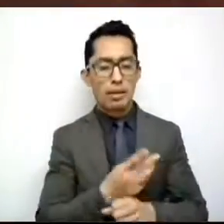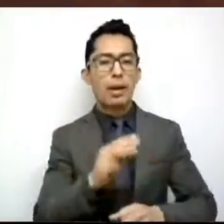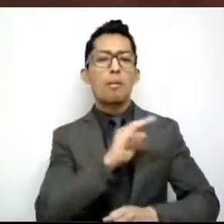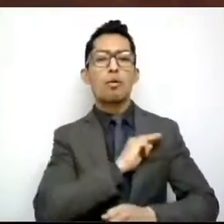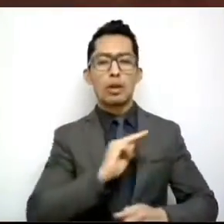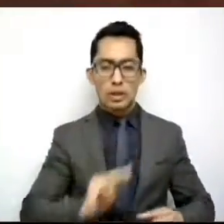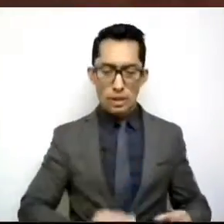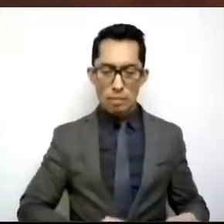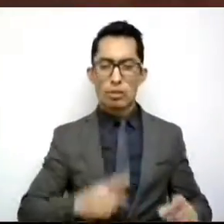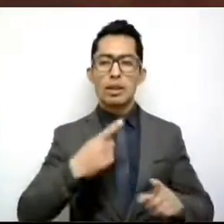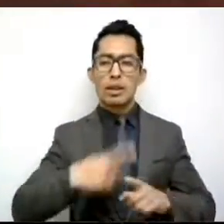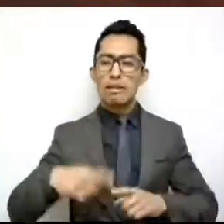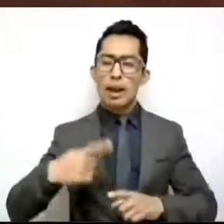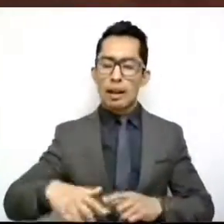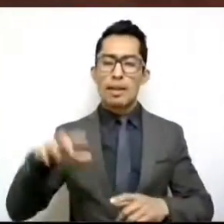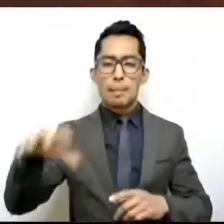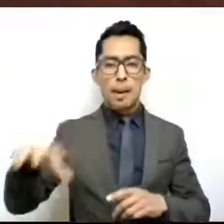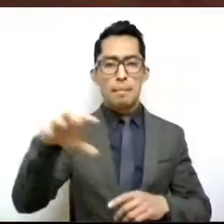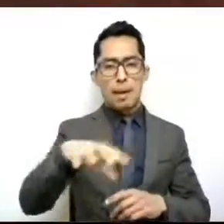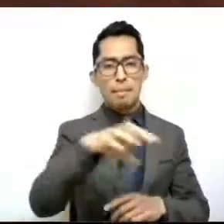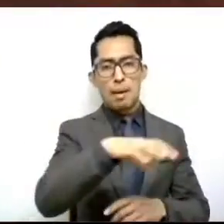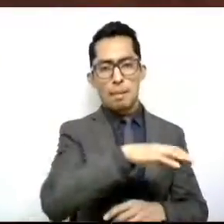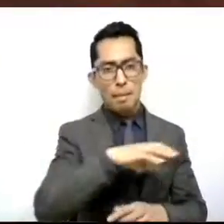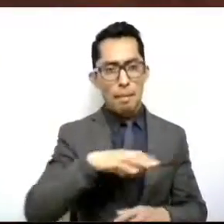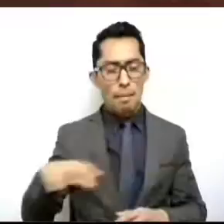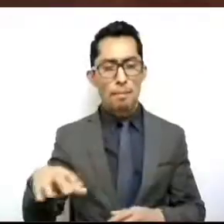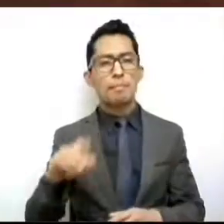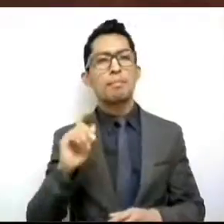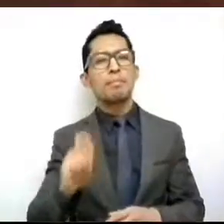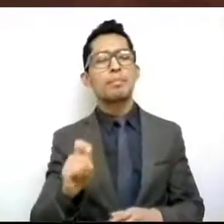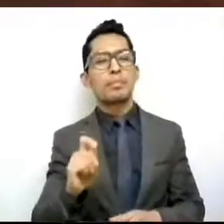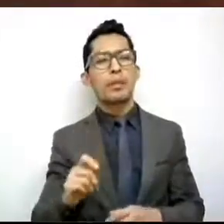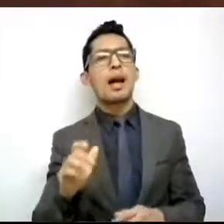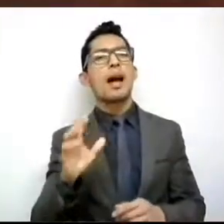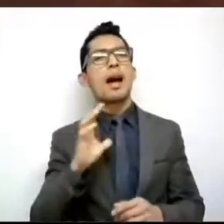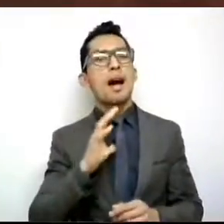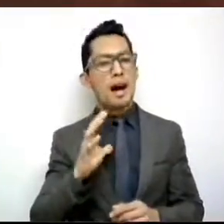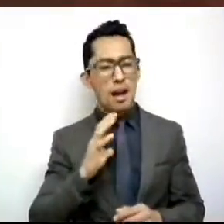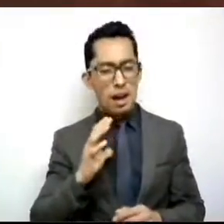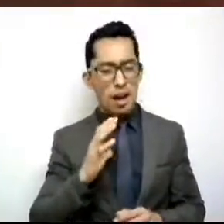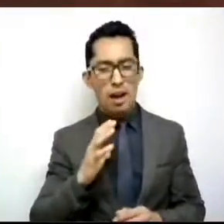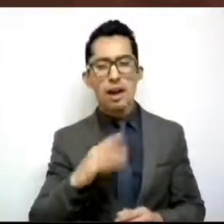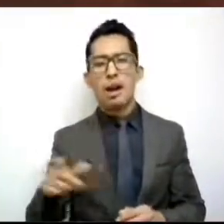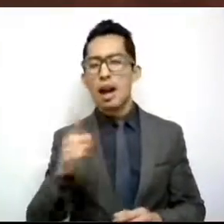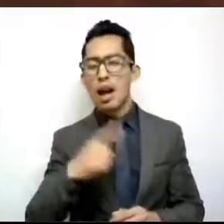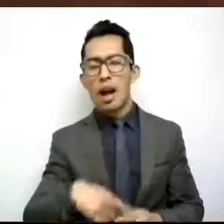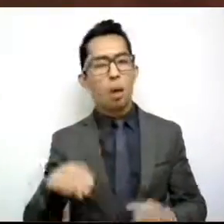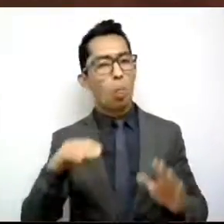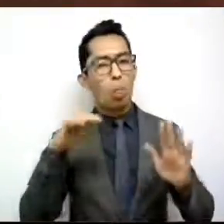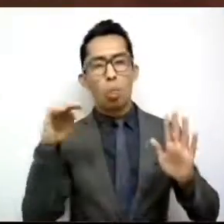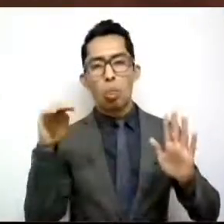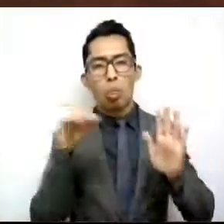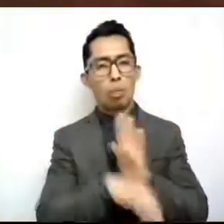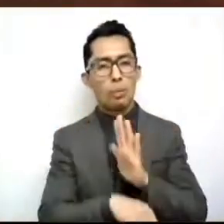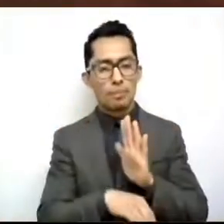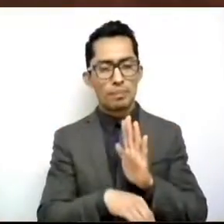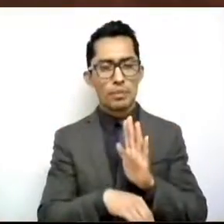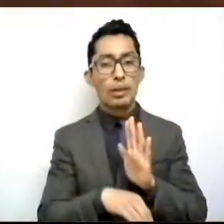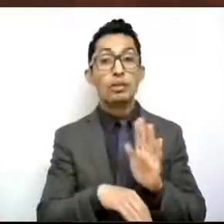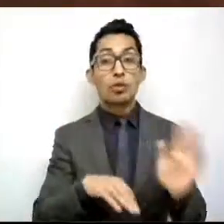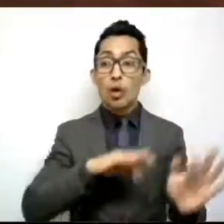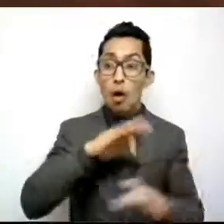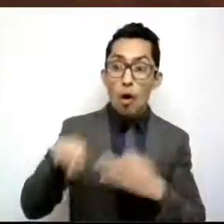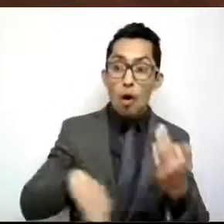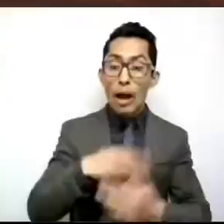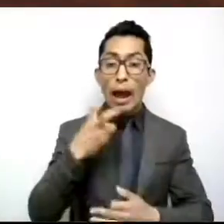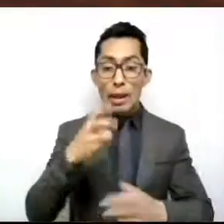hoy están total y absolutamente quebrados. Afortunadamente no todos están en